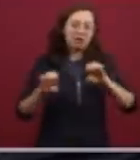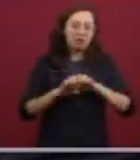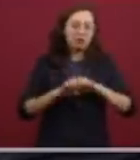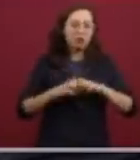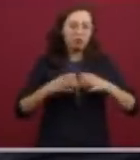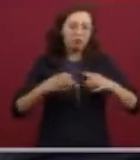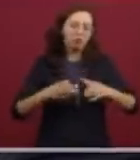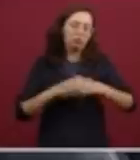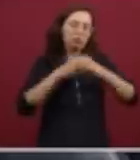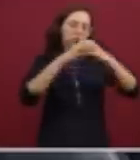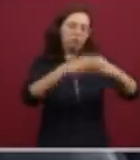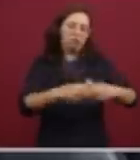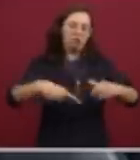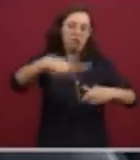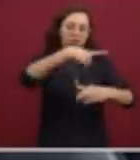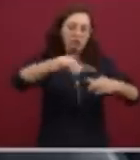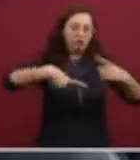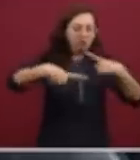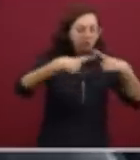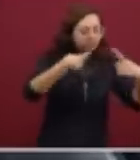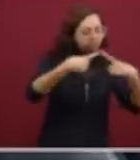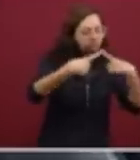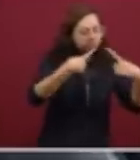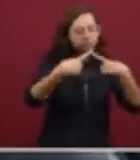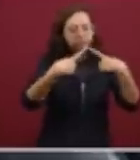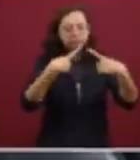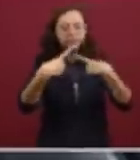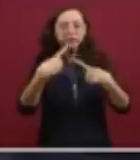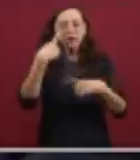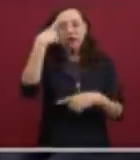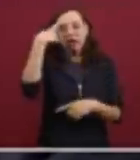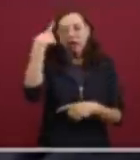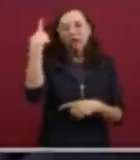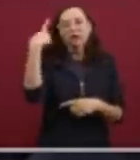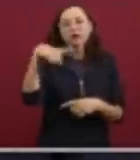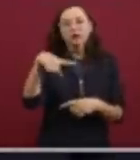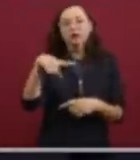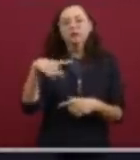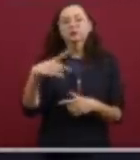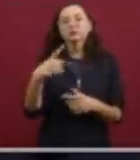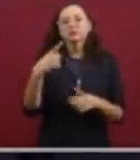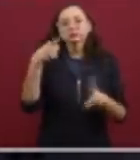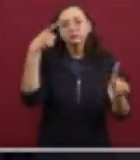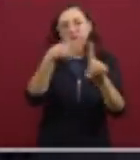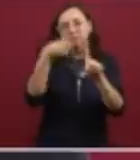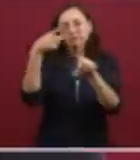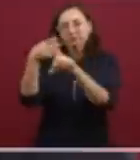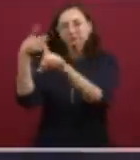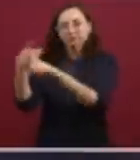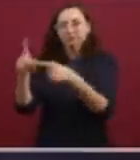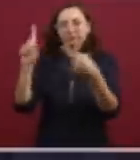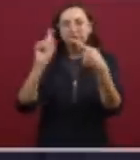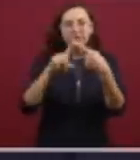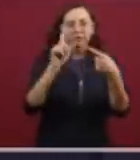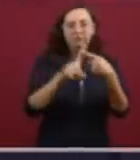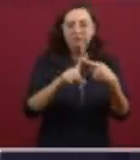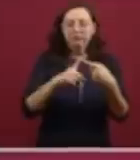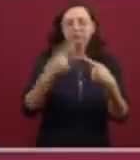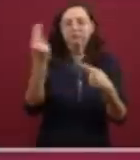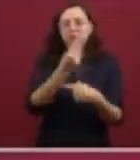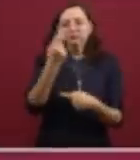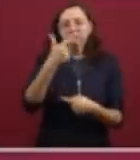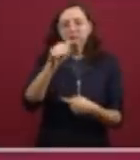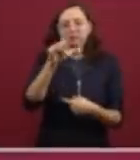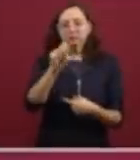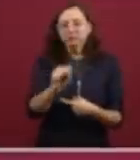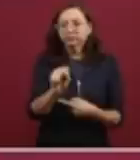para primero tener el gas,